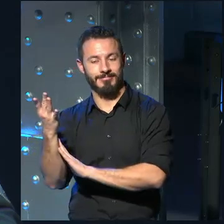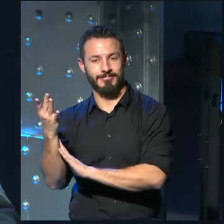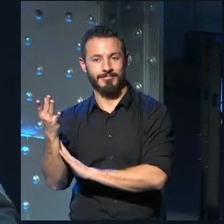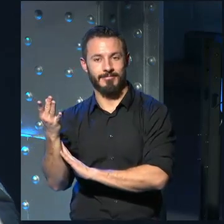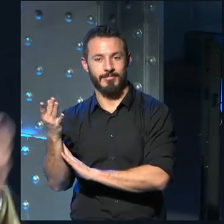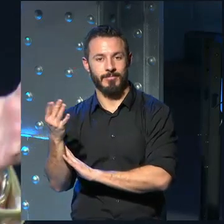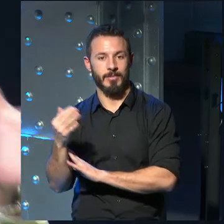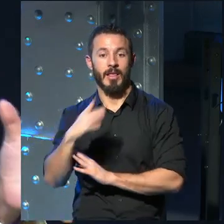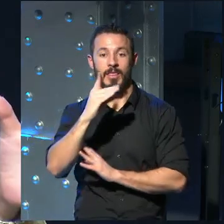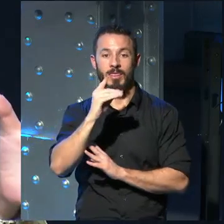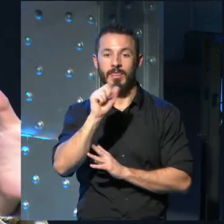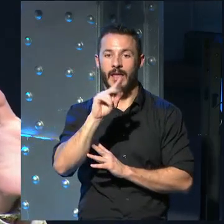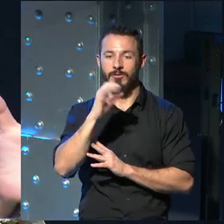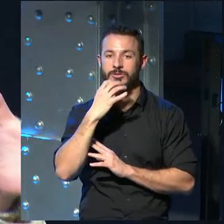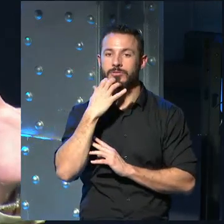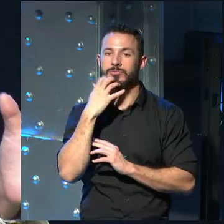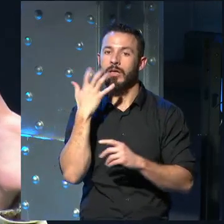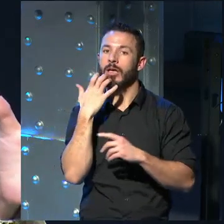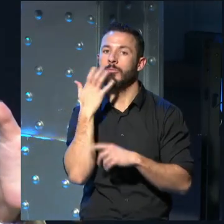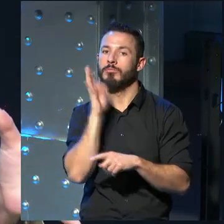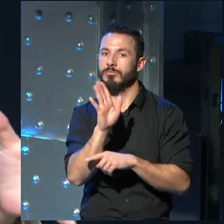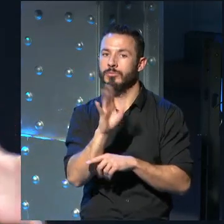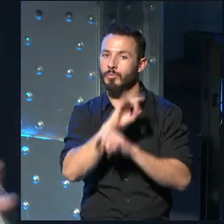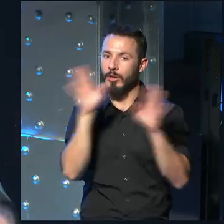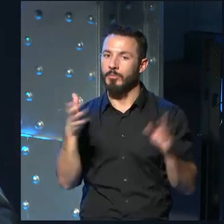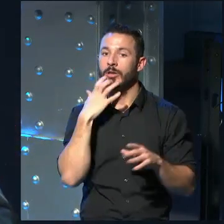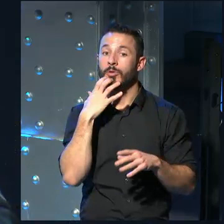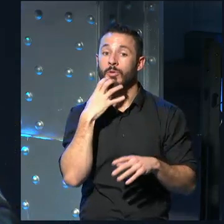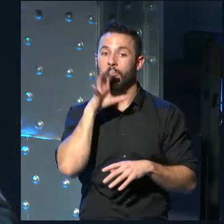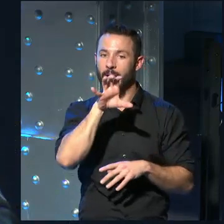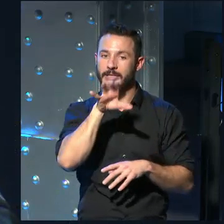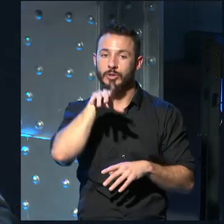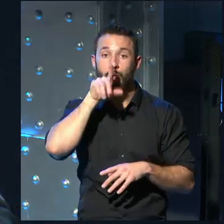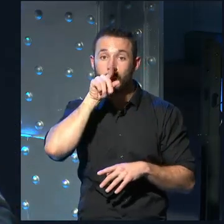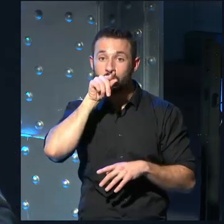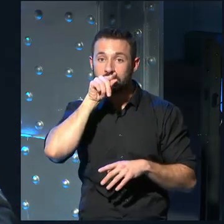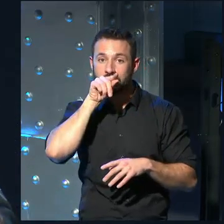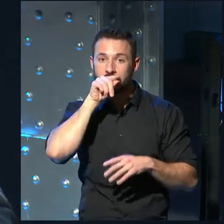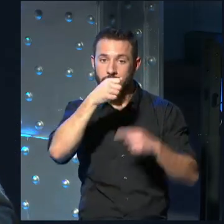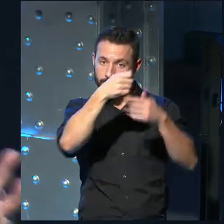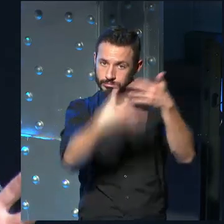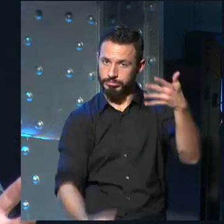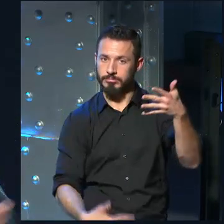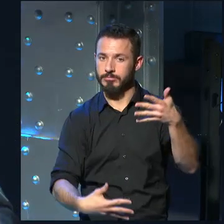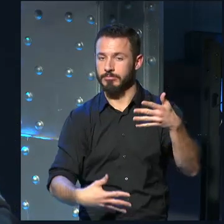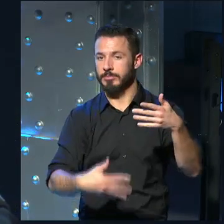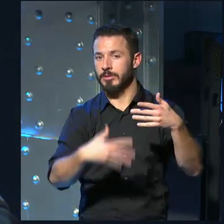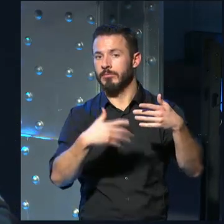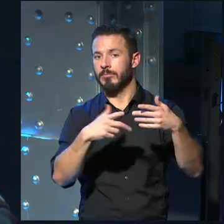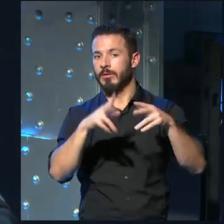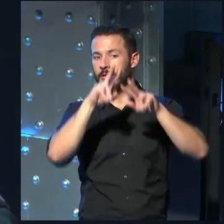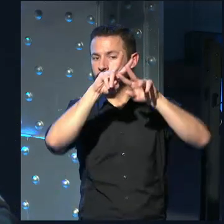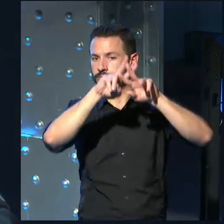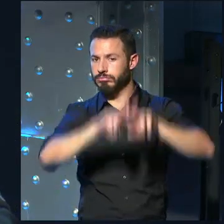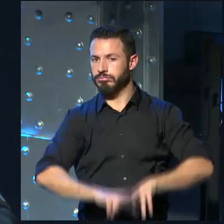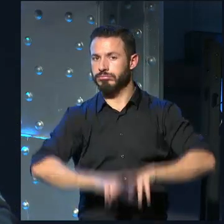Y es que leyendo los Twitter generados en un país y a través de esas herramientas digitales y de Big Data se podría